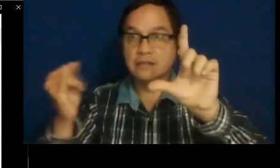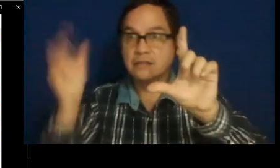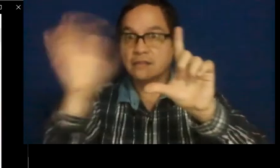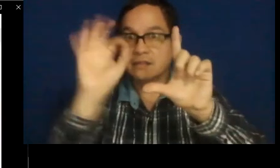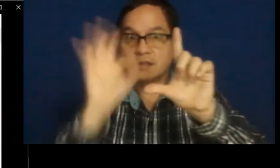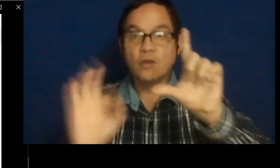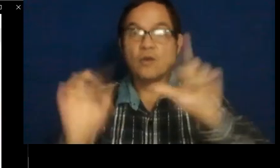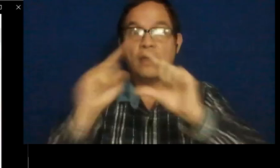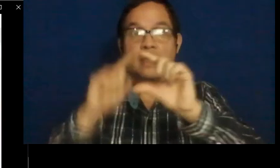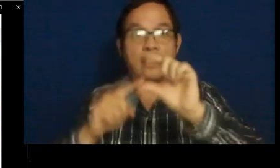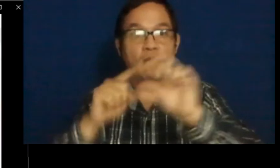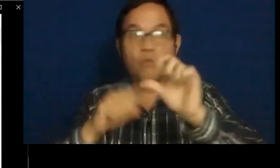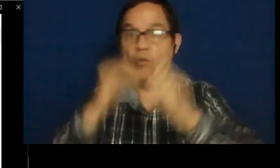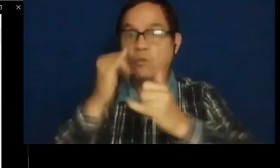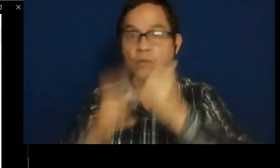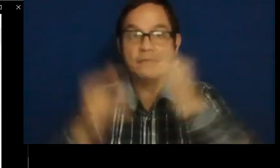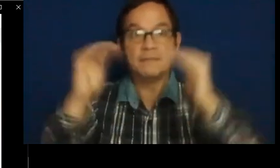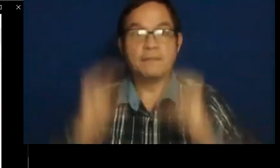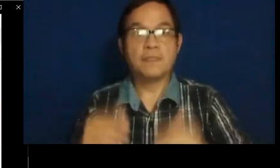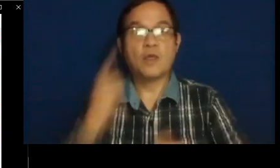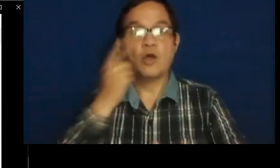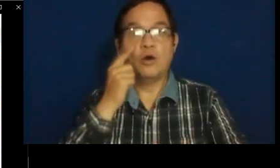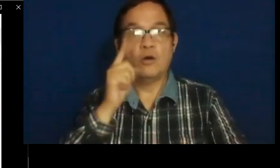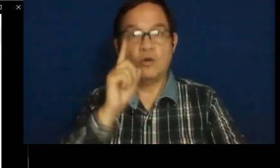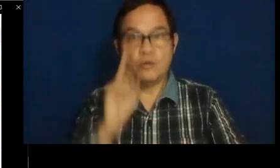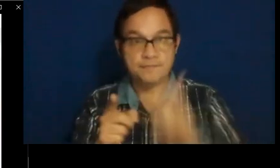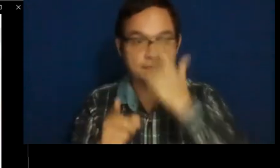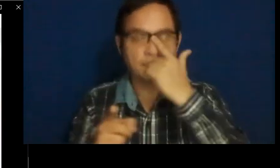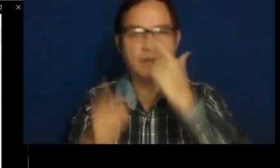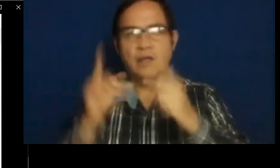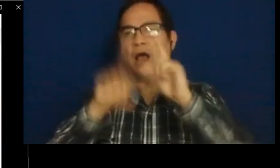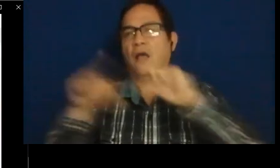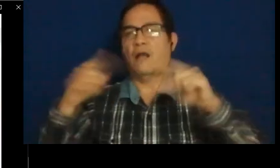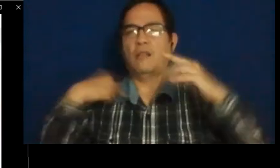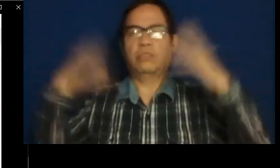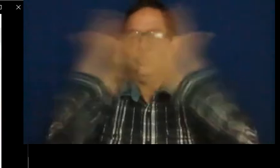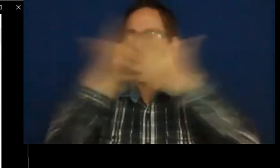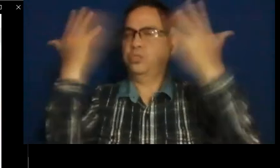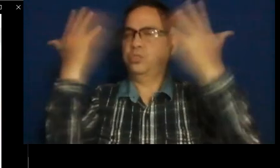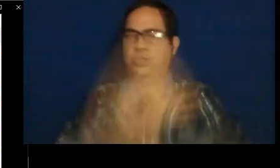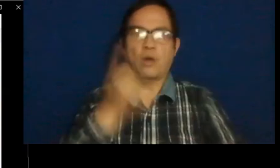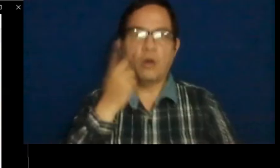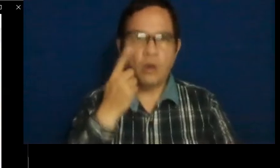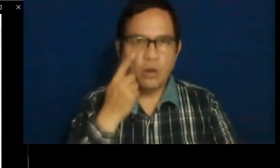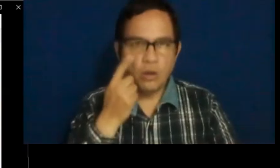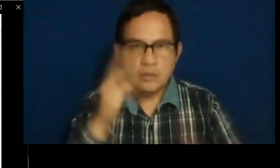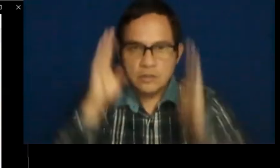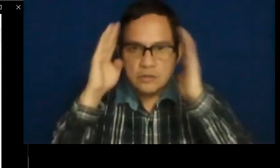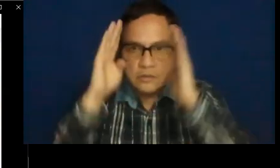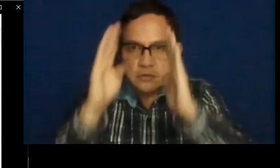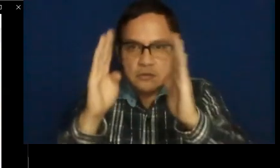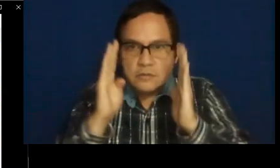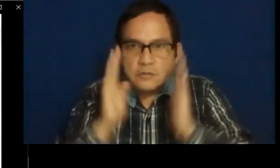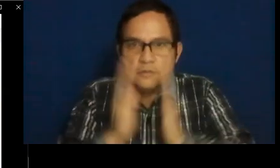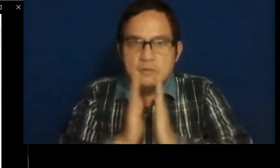de mi primera actividad, en donde, ojo a esto por favor, porque aquí se confunden muchísimo, muchísimo, y por eso les pido atenta nota